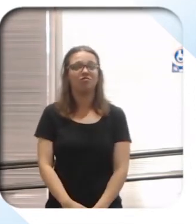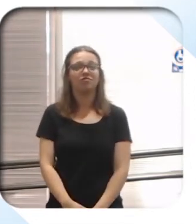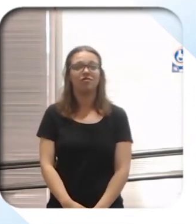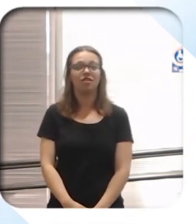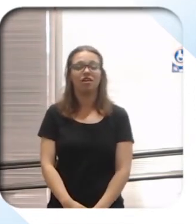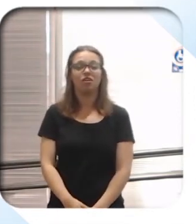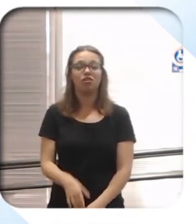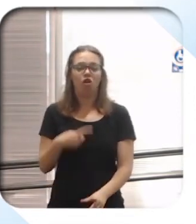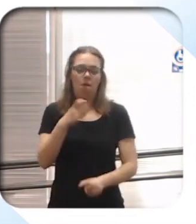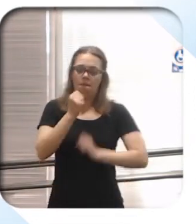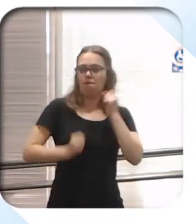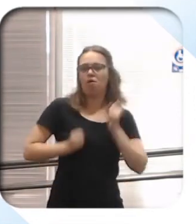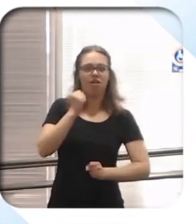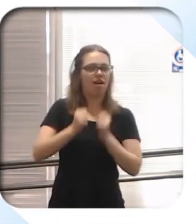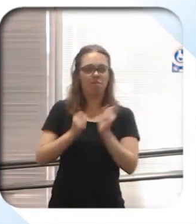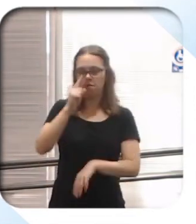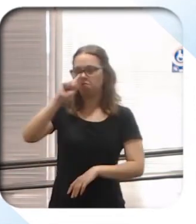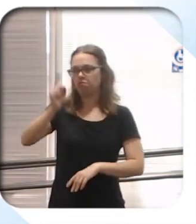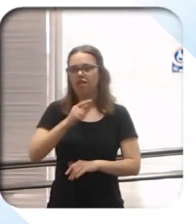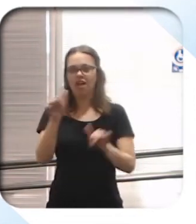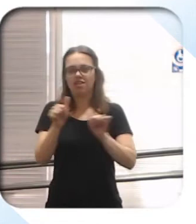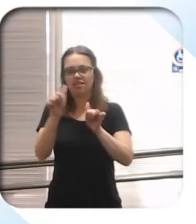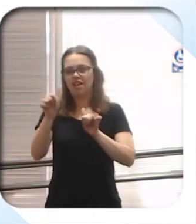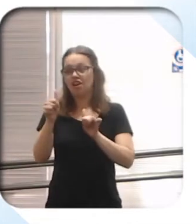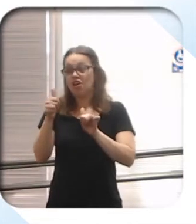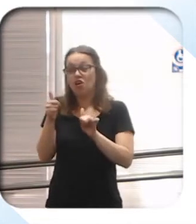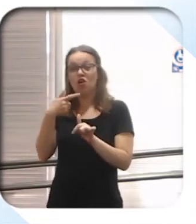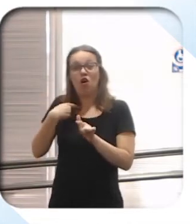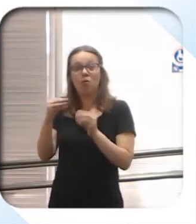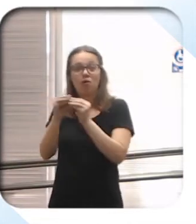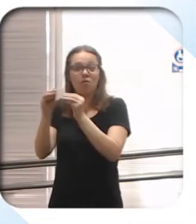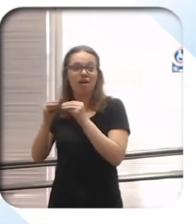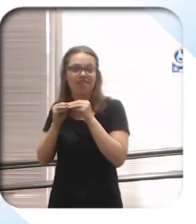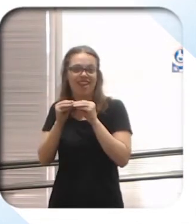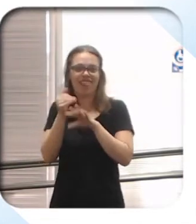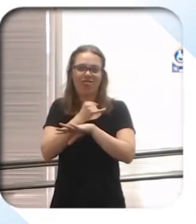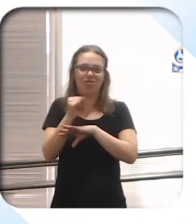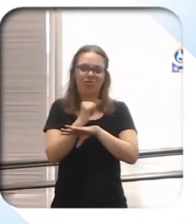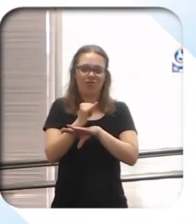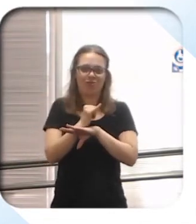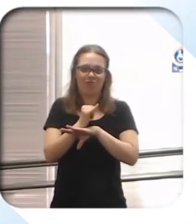Soy muy rápido. Me las arreglo para tener algo con las compañeras del instituto.